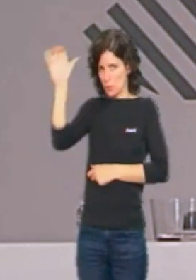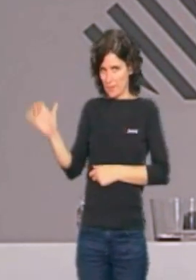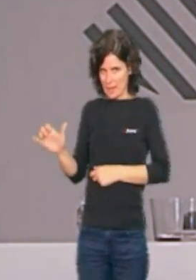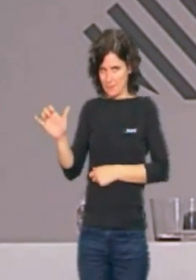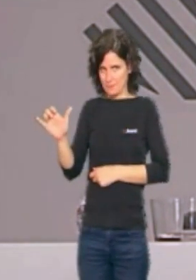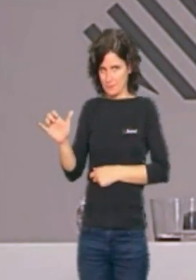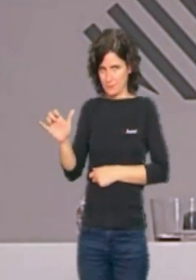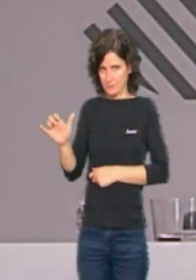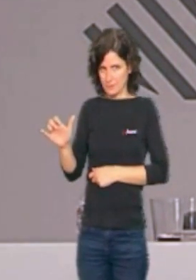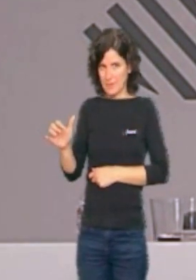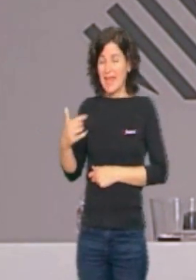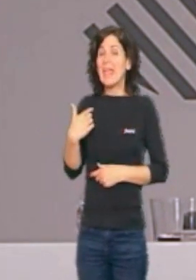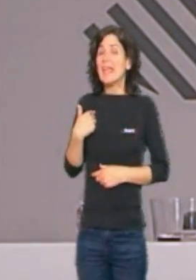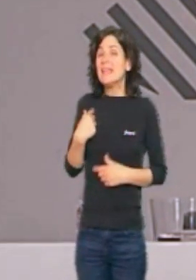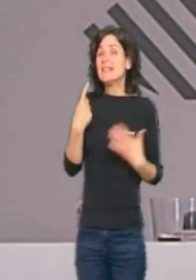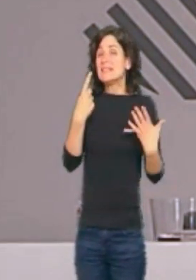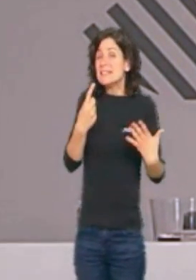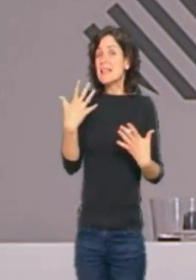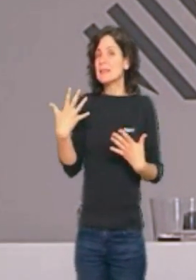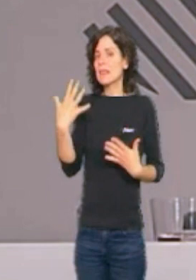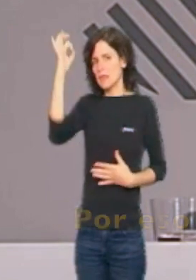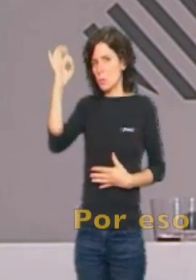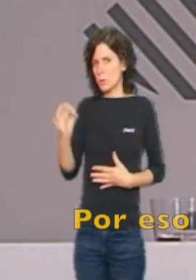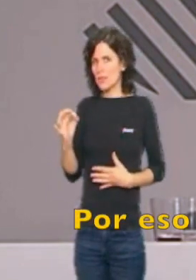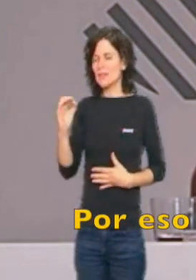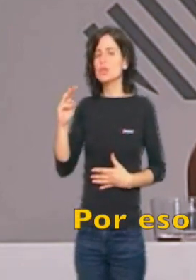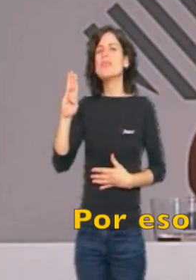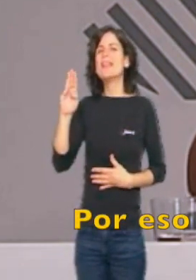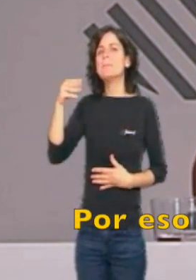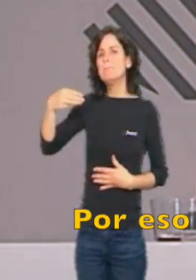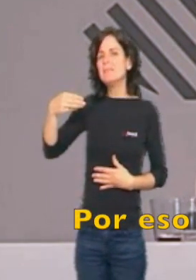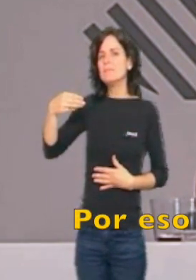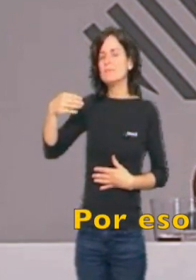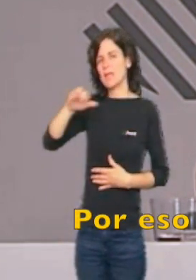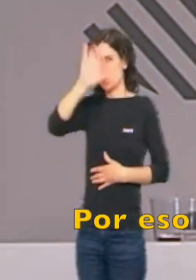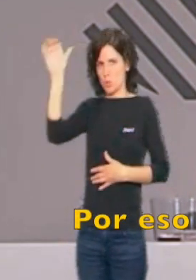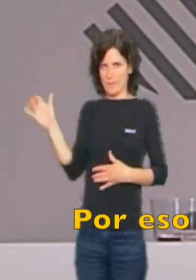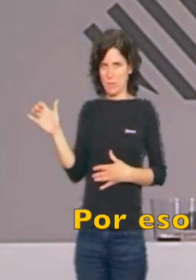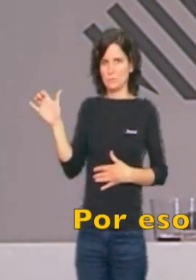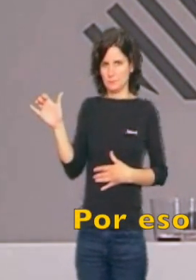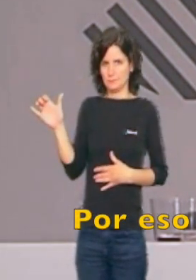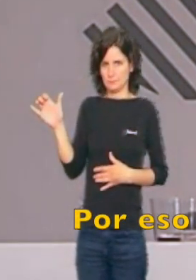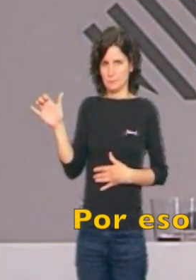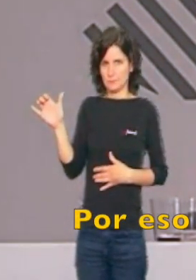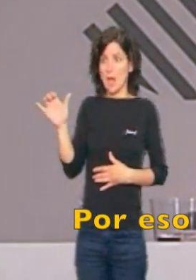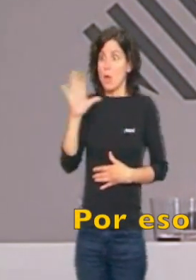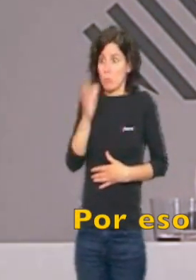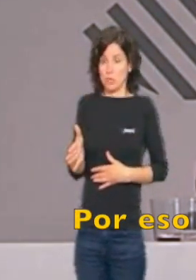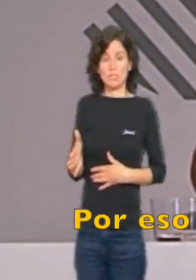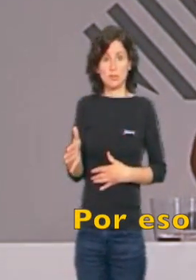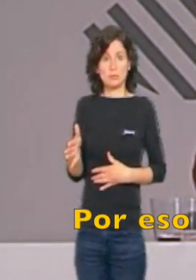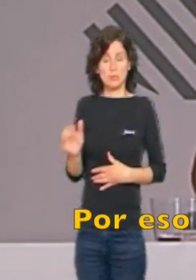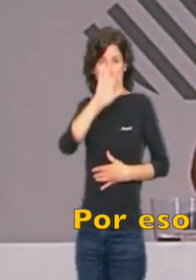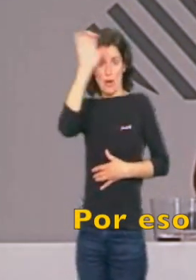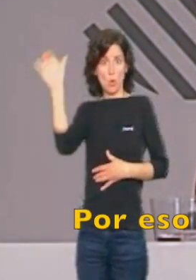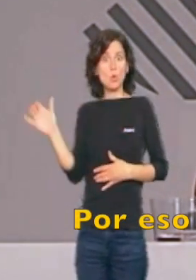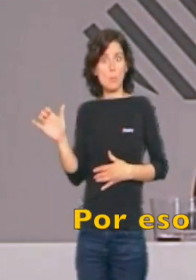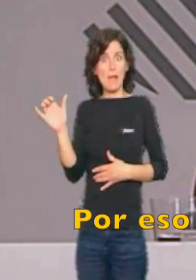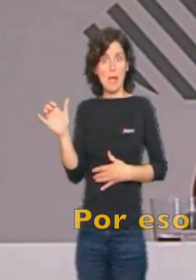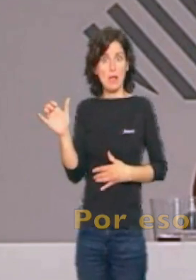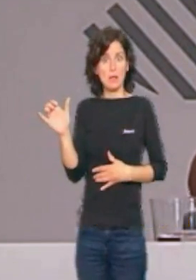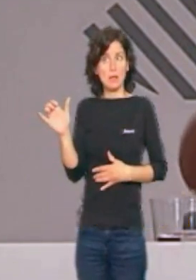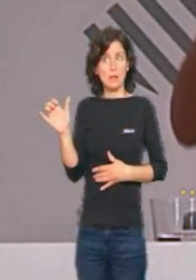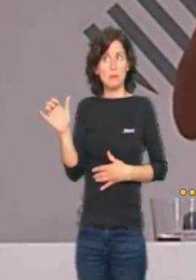tercios del pib europeo dada número uno per això la unión europea está bien desde